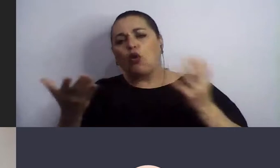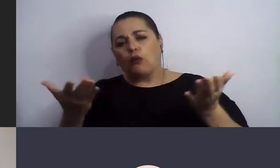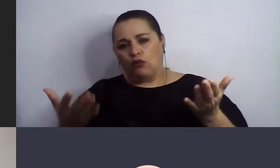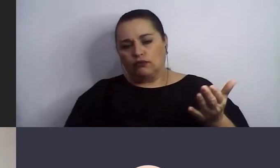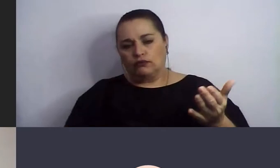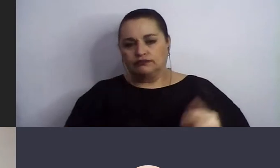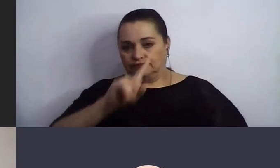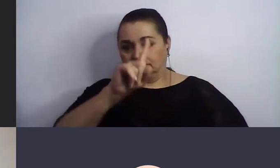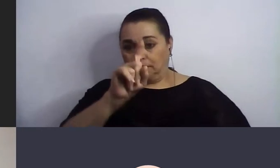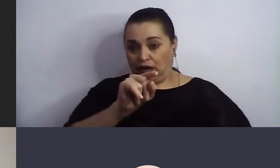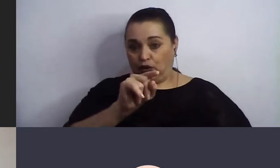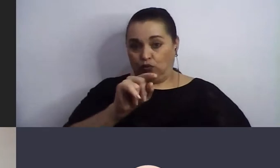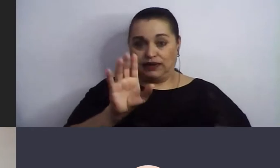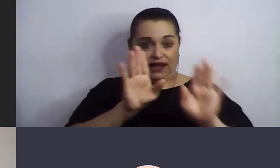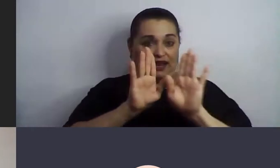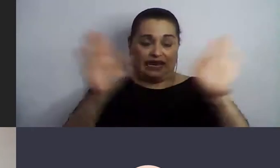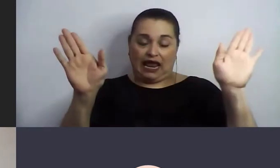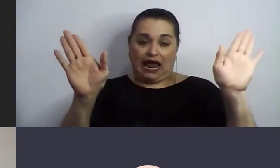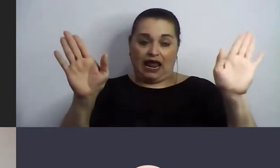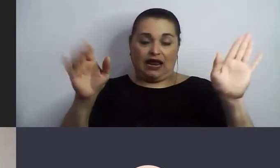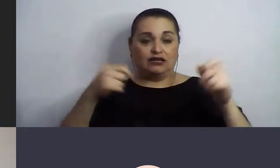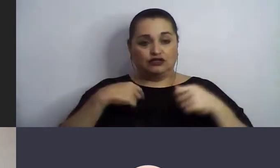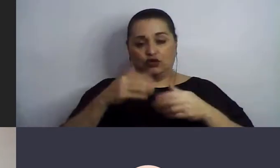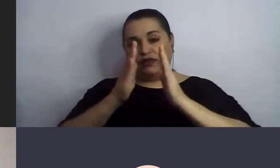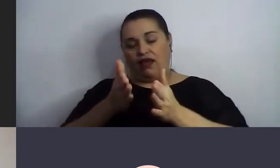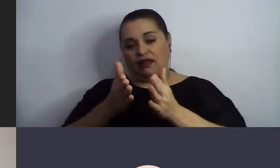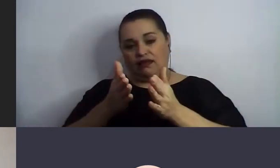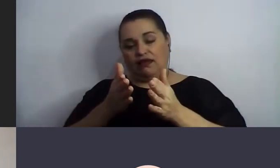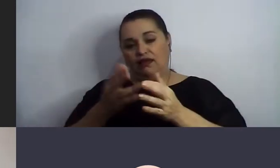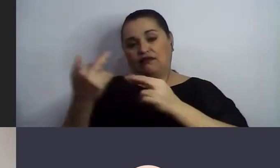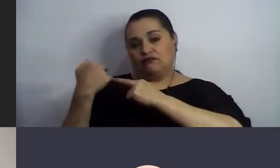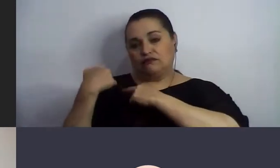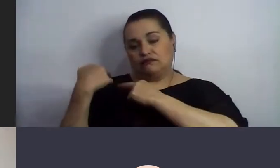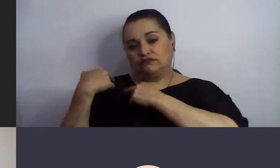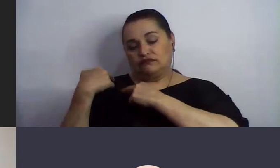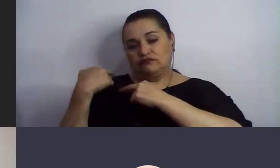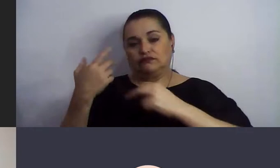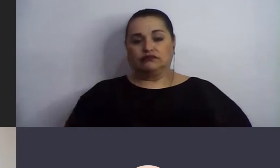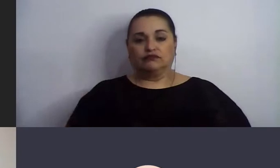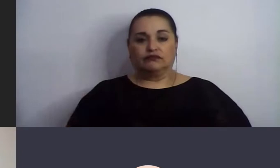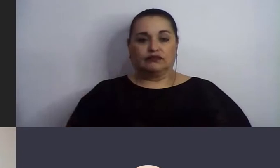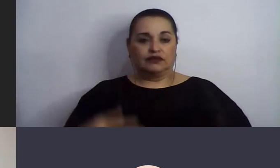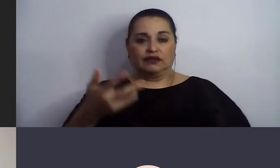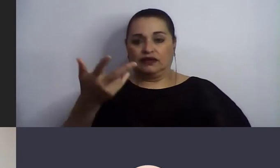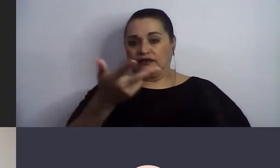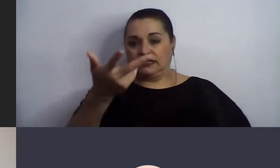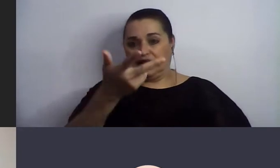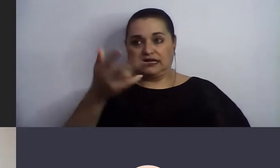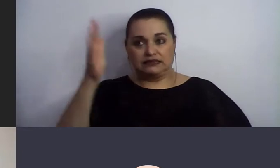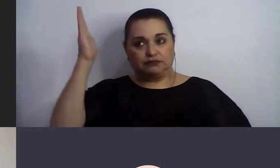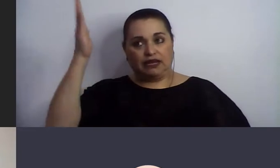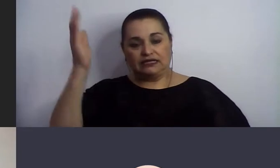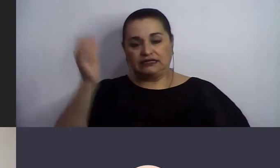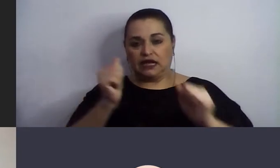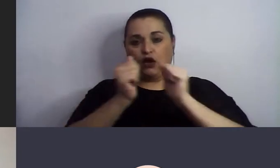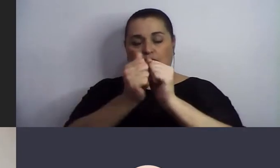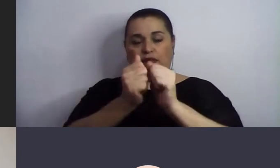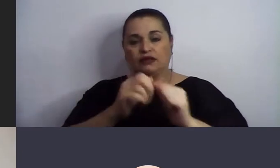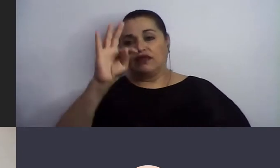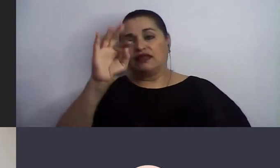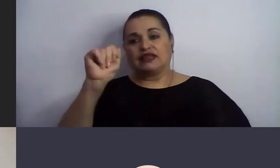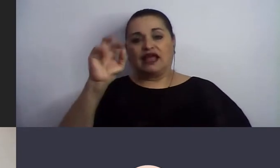como es una pregunta general pues yo se la dejaría a los panelistas que nos acompañan doña Tatiana no